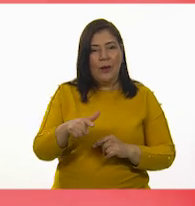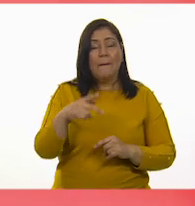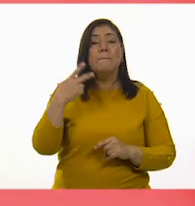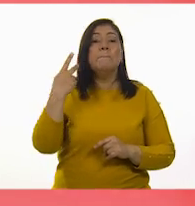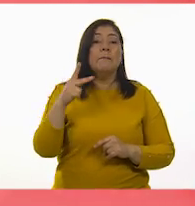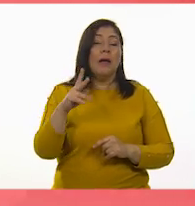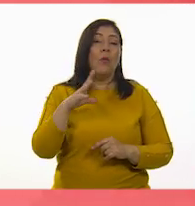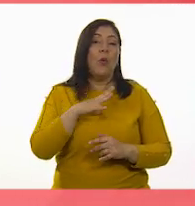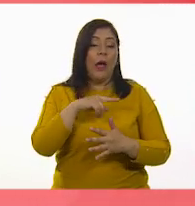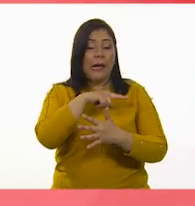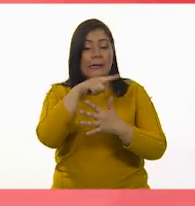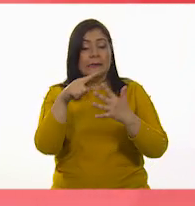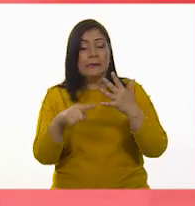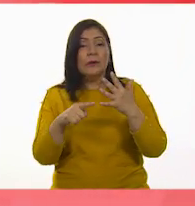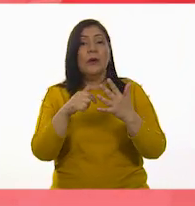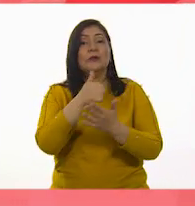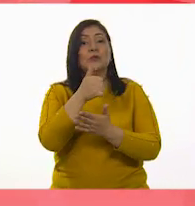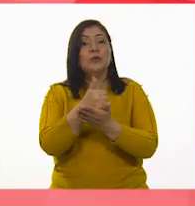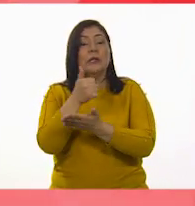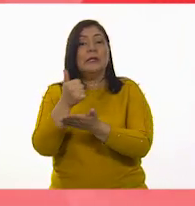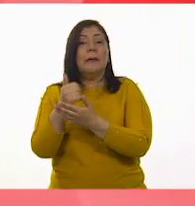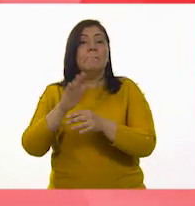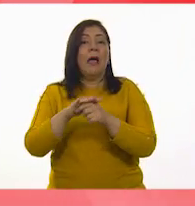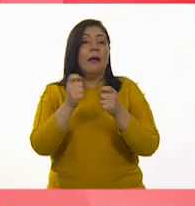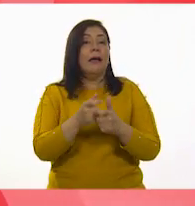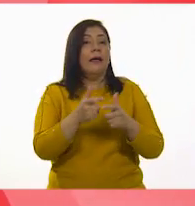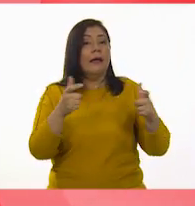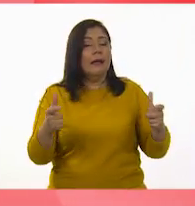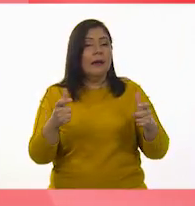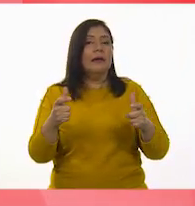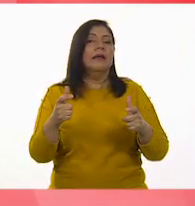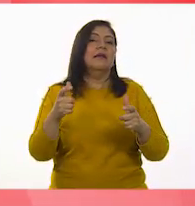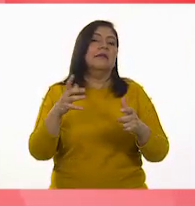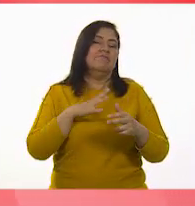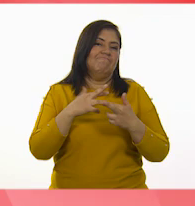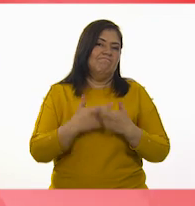hay 5 ciudades con mayor población que la capital.